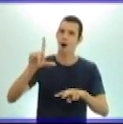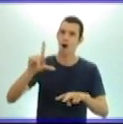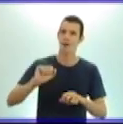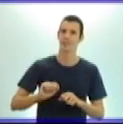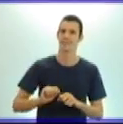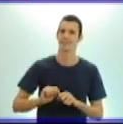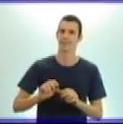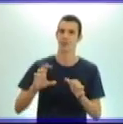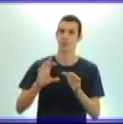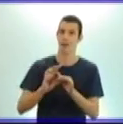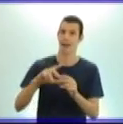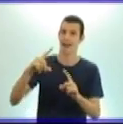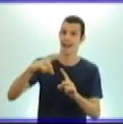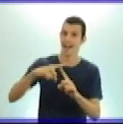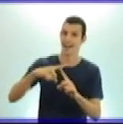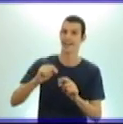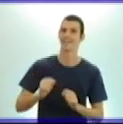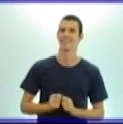Guantánamo,